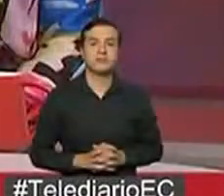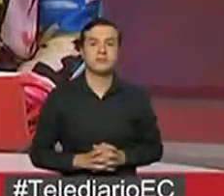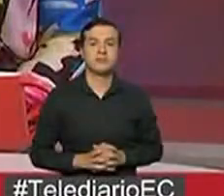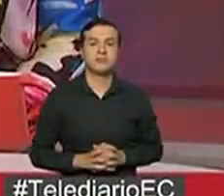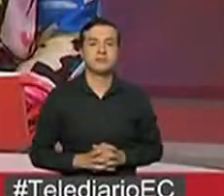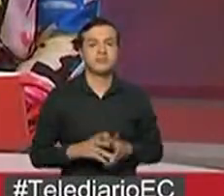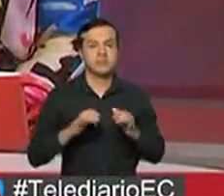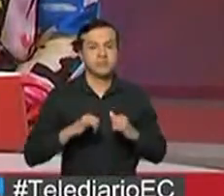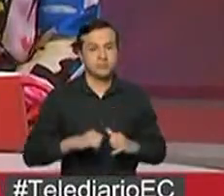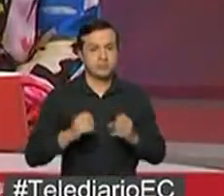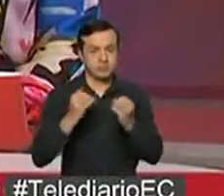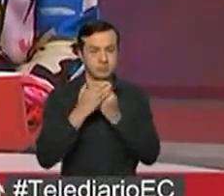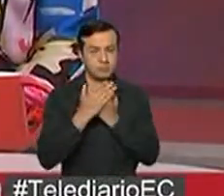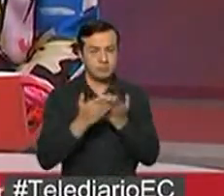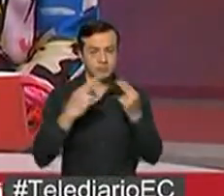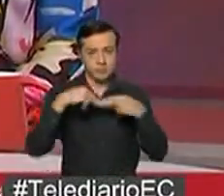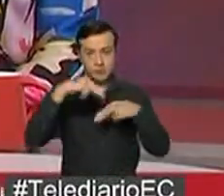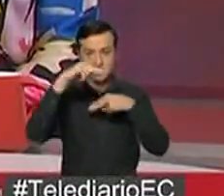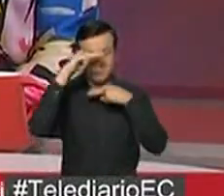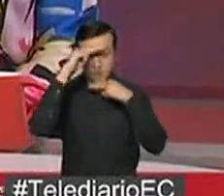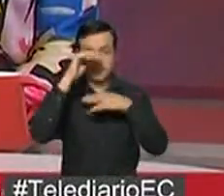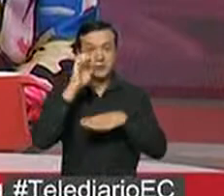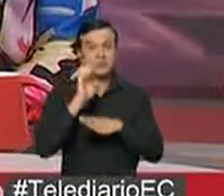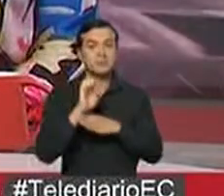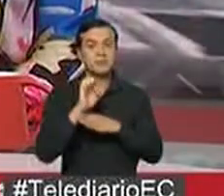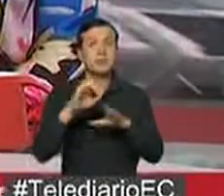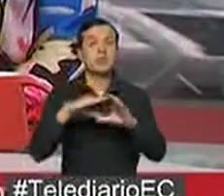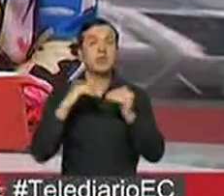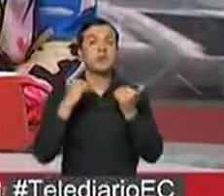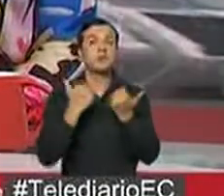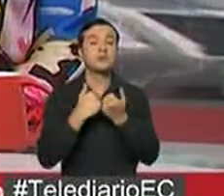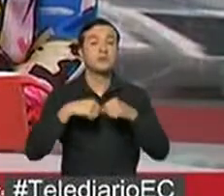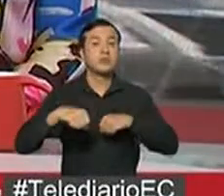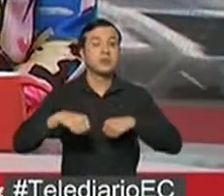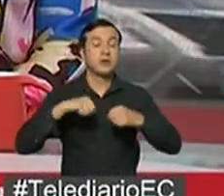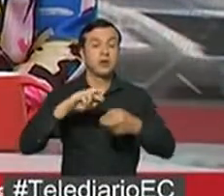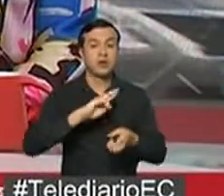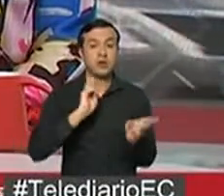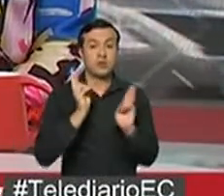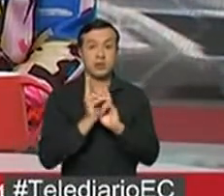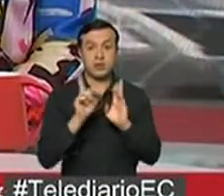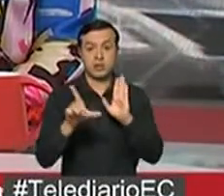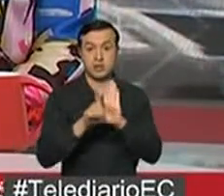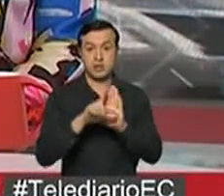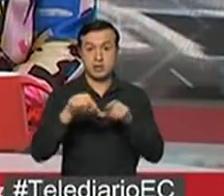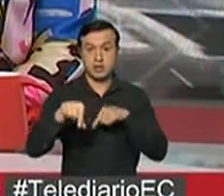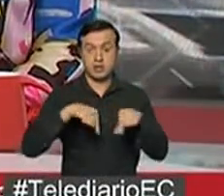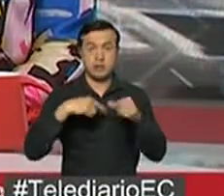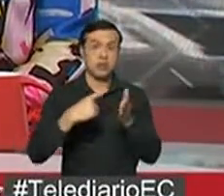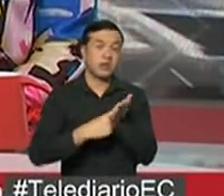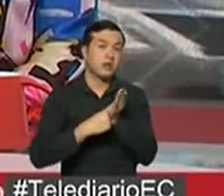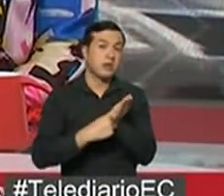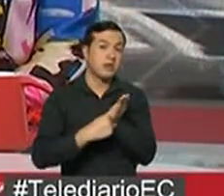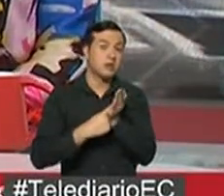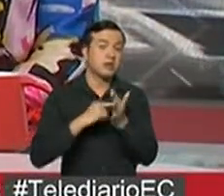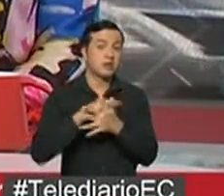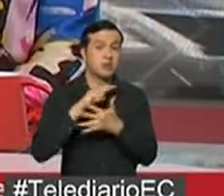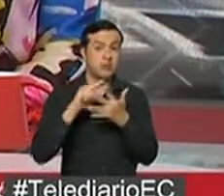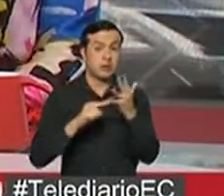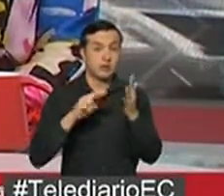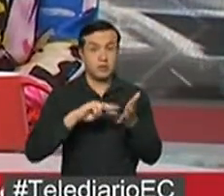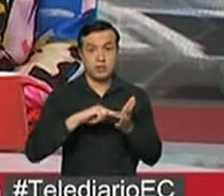continuamos con más noticias nacionales la comisión que tramita las reformas a la ley de tránsito debate el componente tecnológico